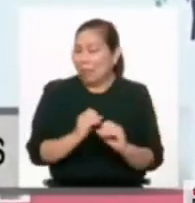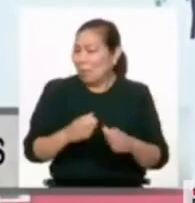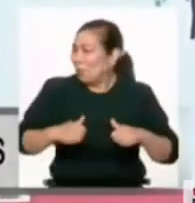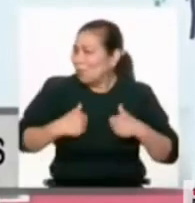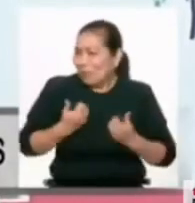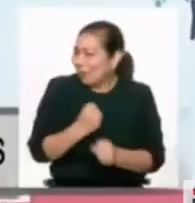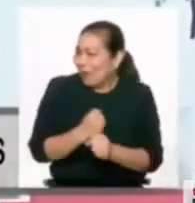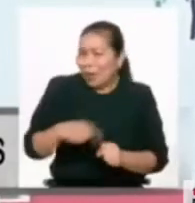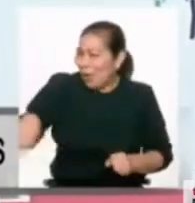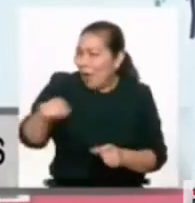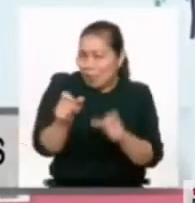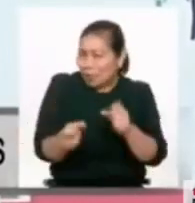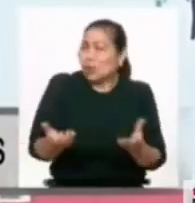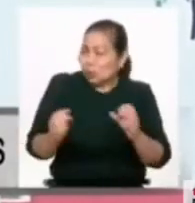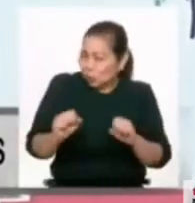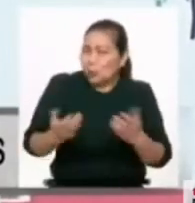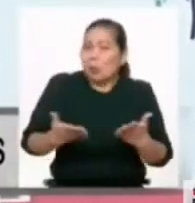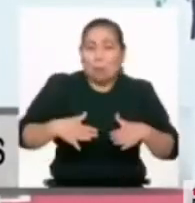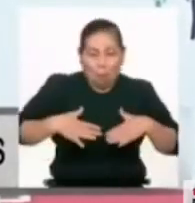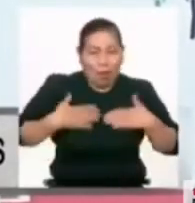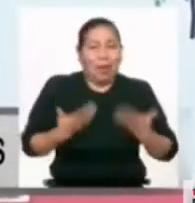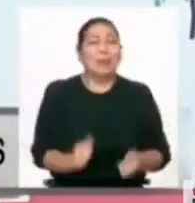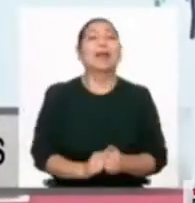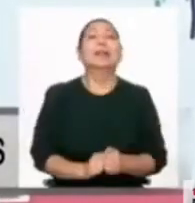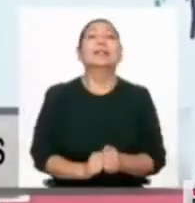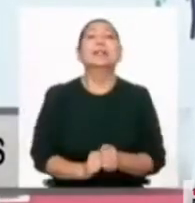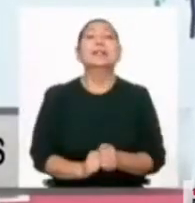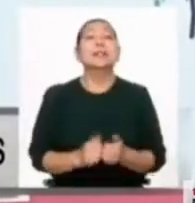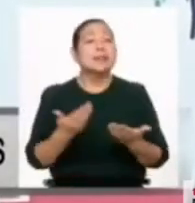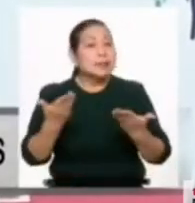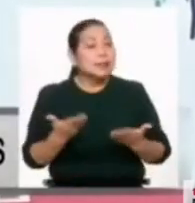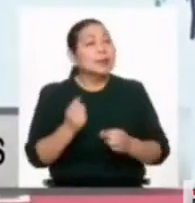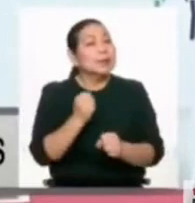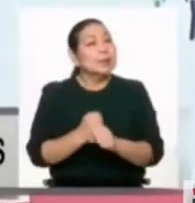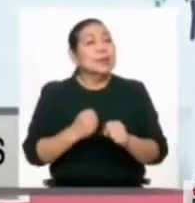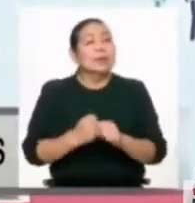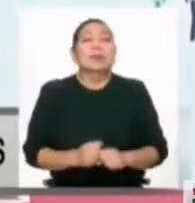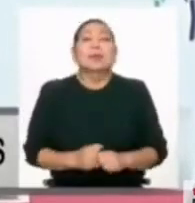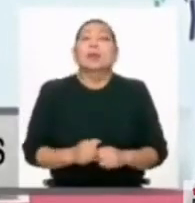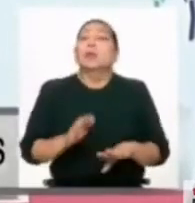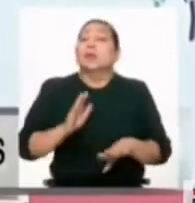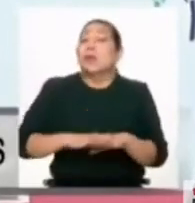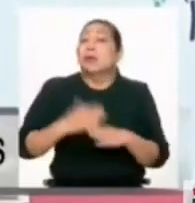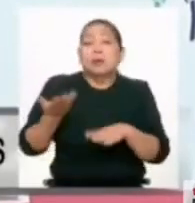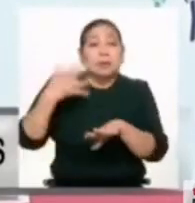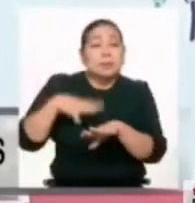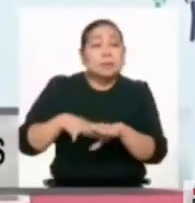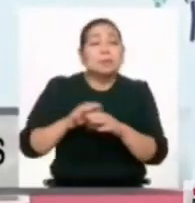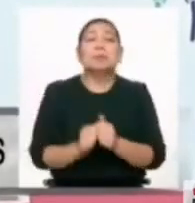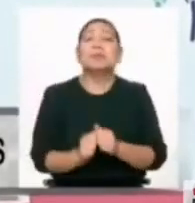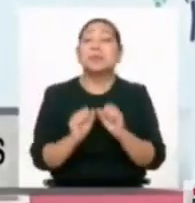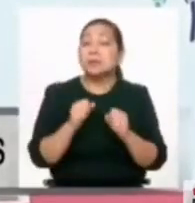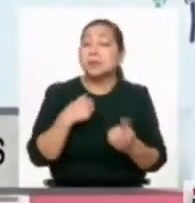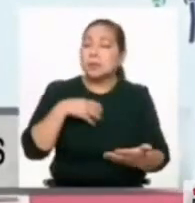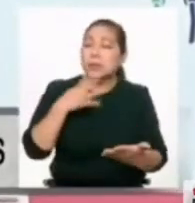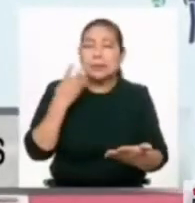puede vivir sin trabajar, estando, por supuesto, en las posibilidades de trabajar. Al respecto, incluso